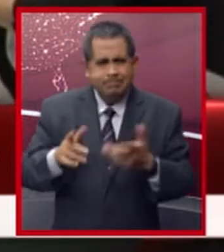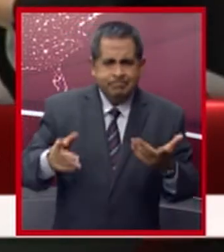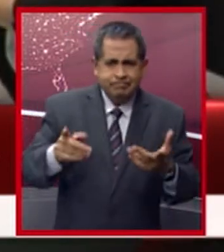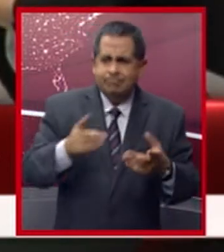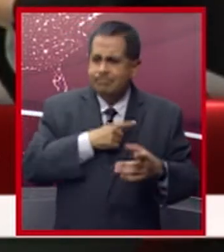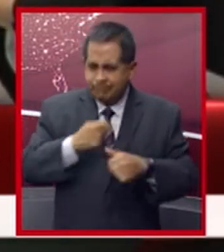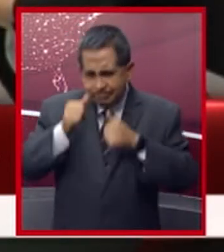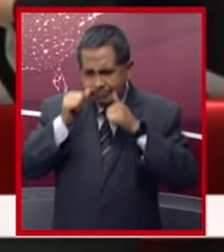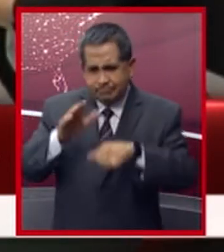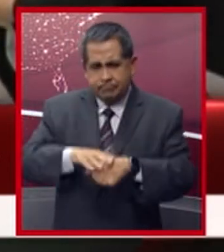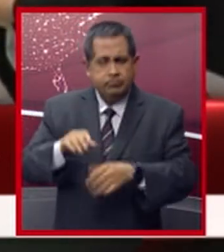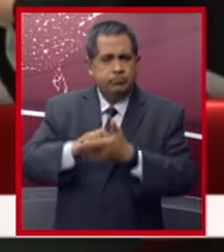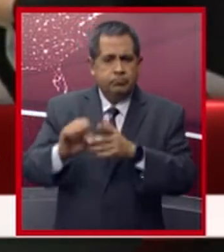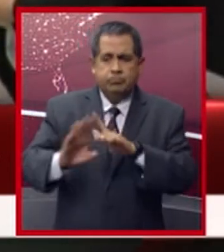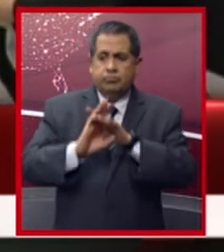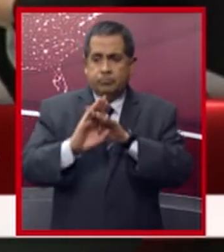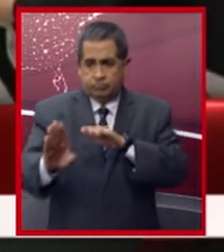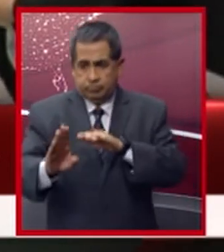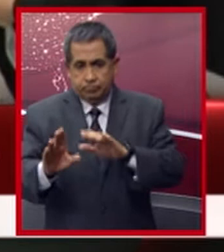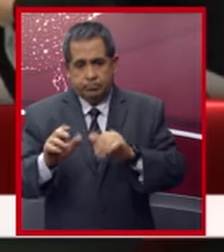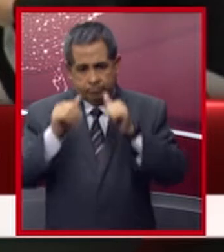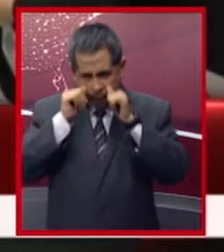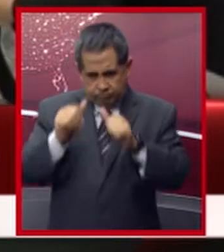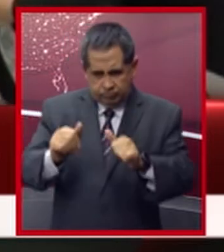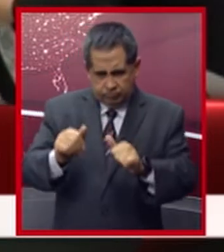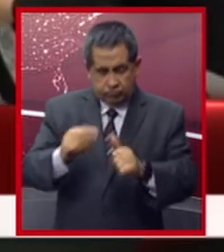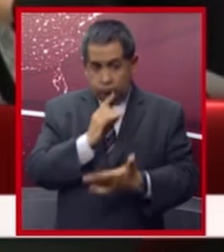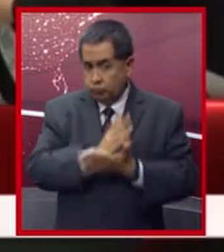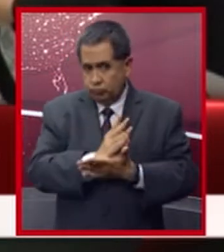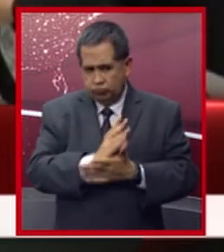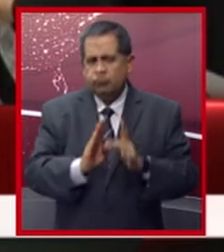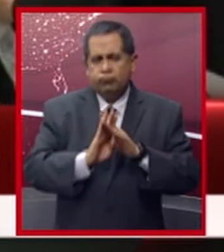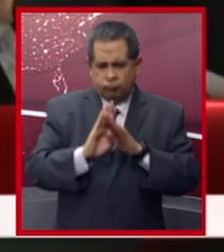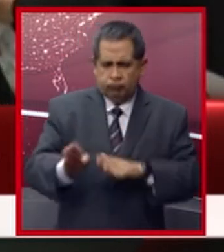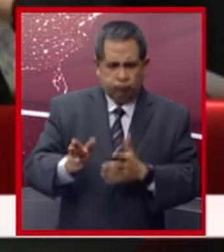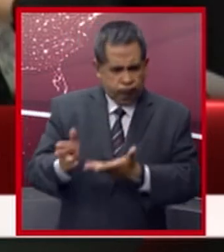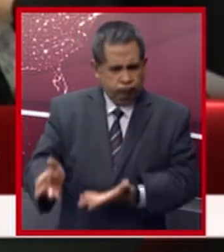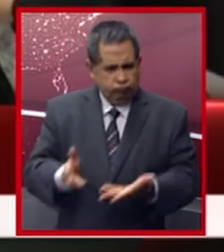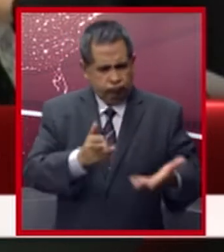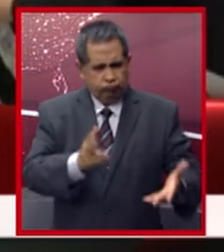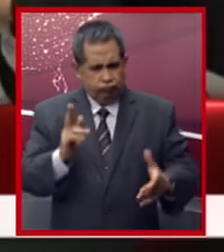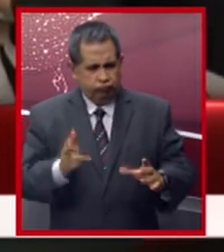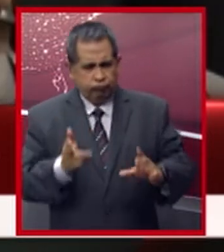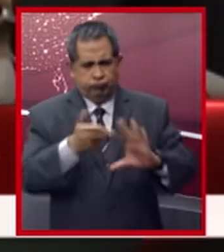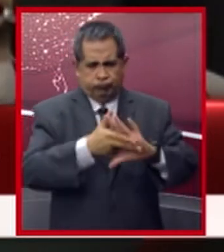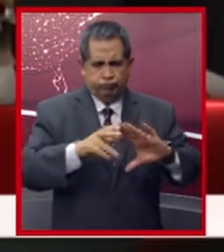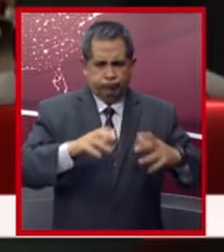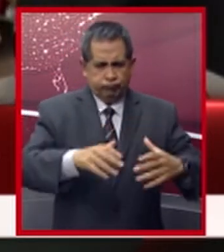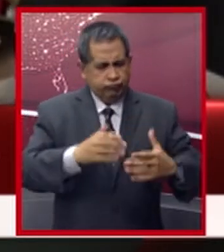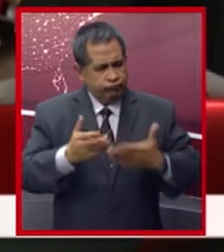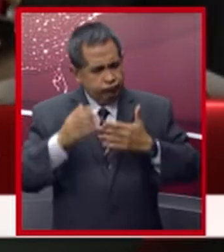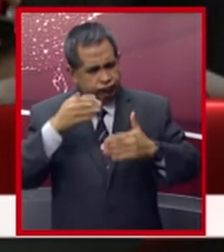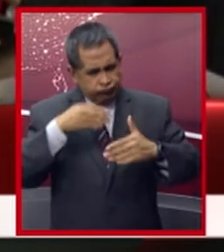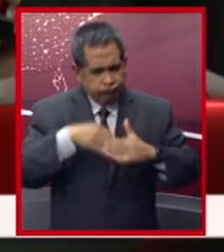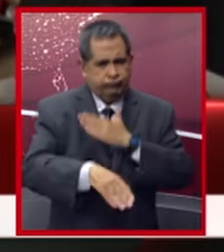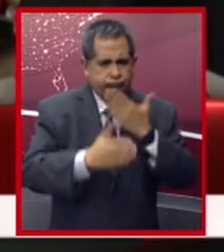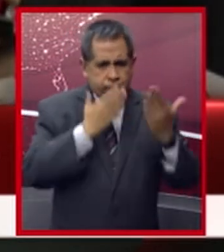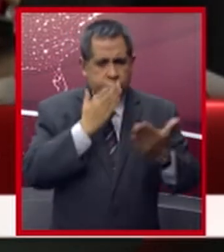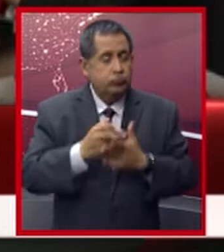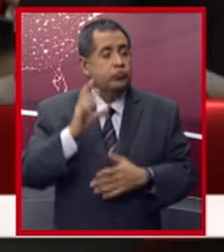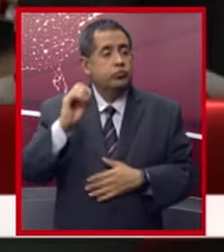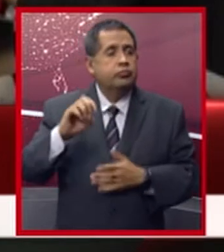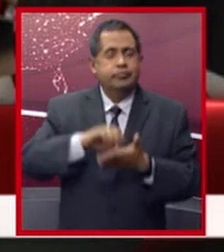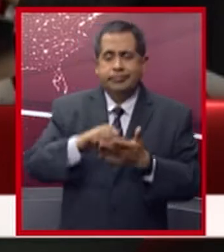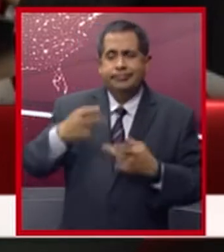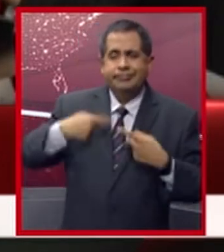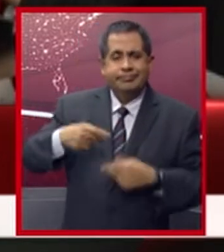migrantes, pero no son los únicos. Se les da preferencia a ellos junto con los jornaleros